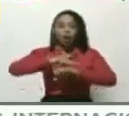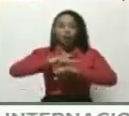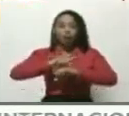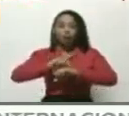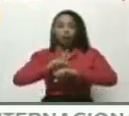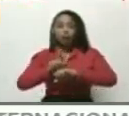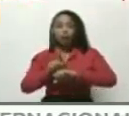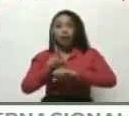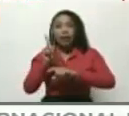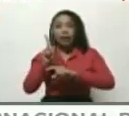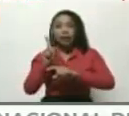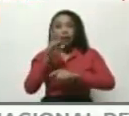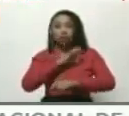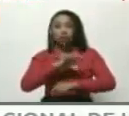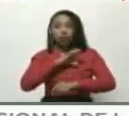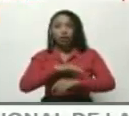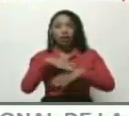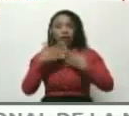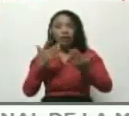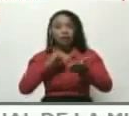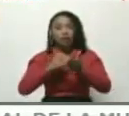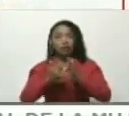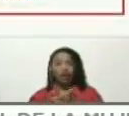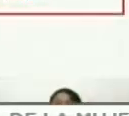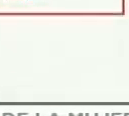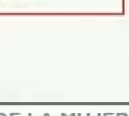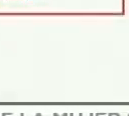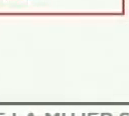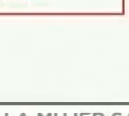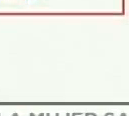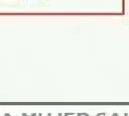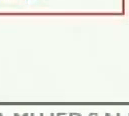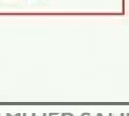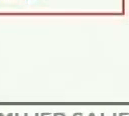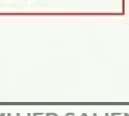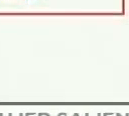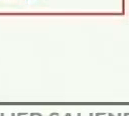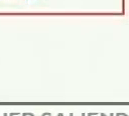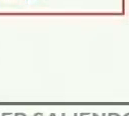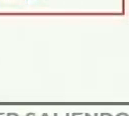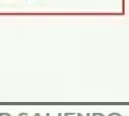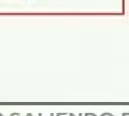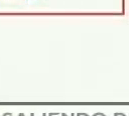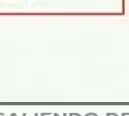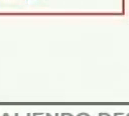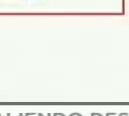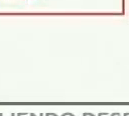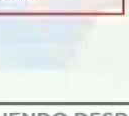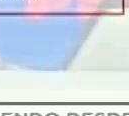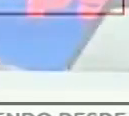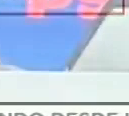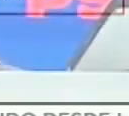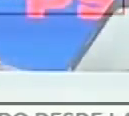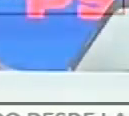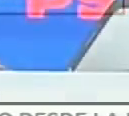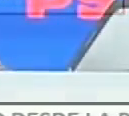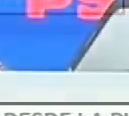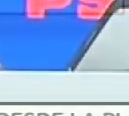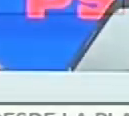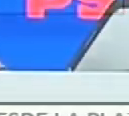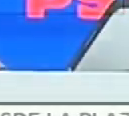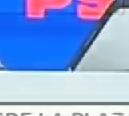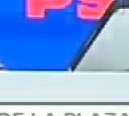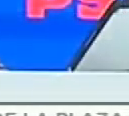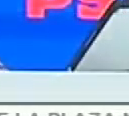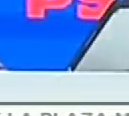La cartografía social nace del pueblo. Nace del pueblo en consulta. Y el 1x10, cuando